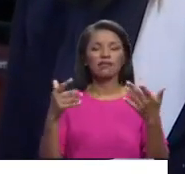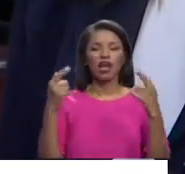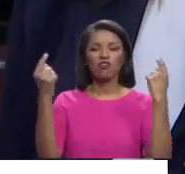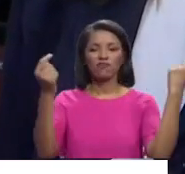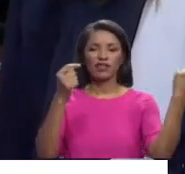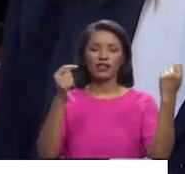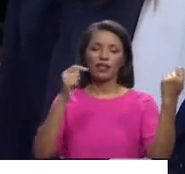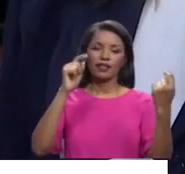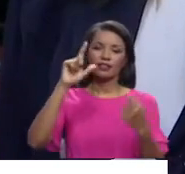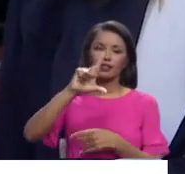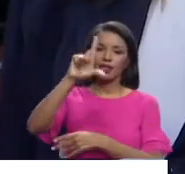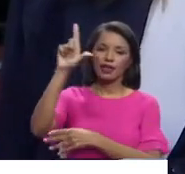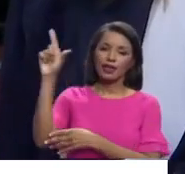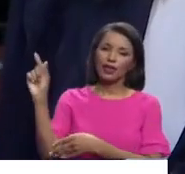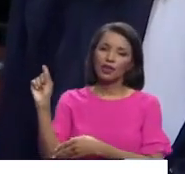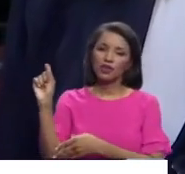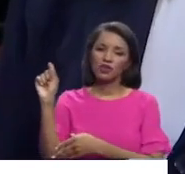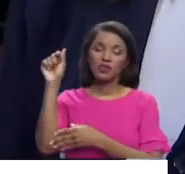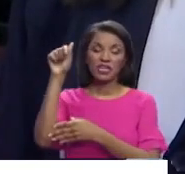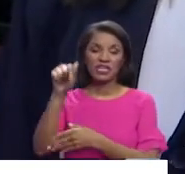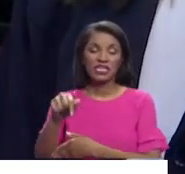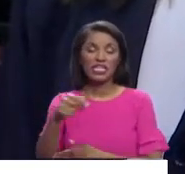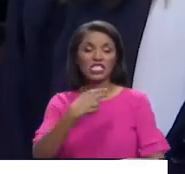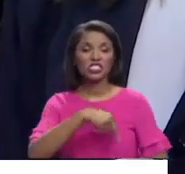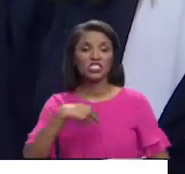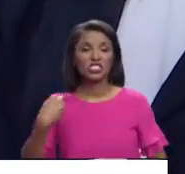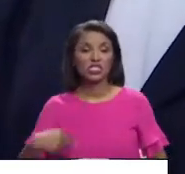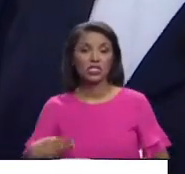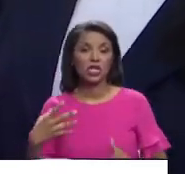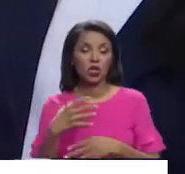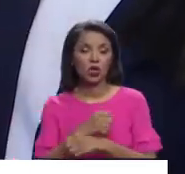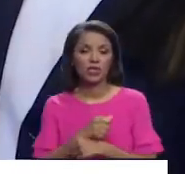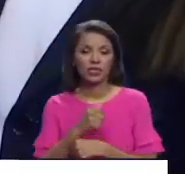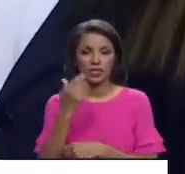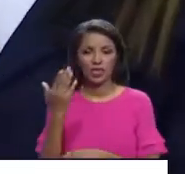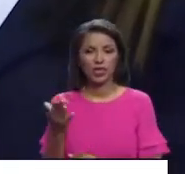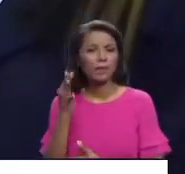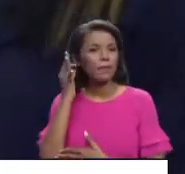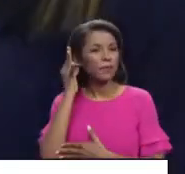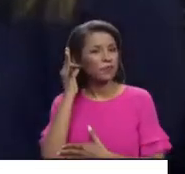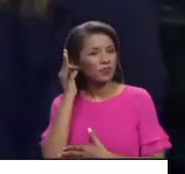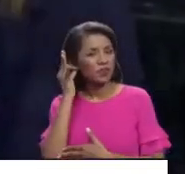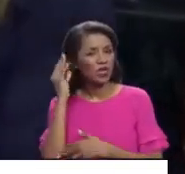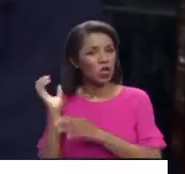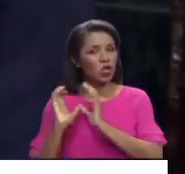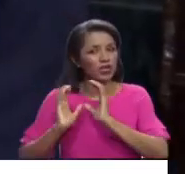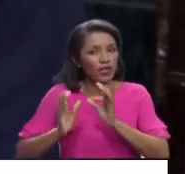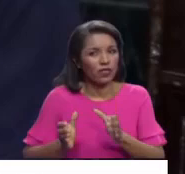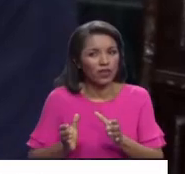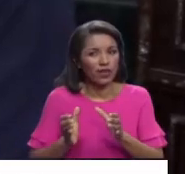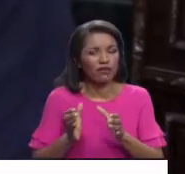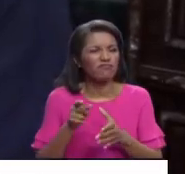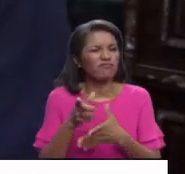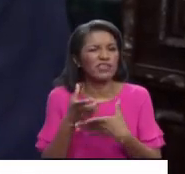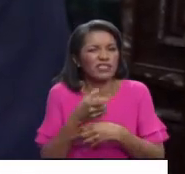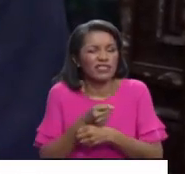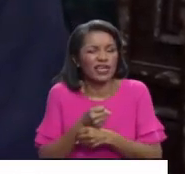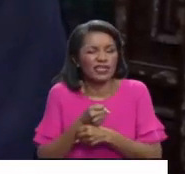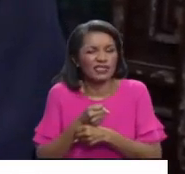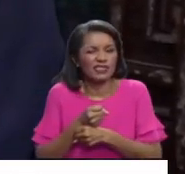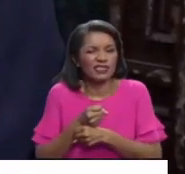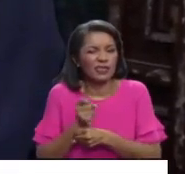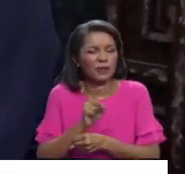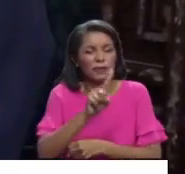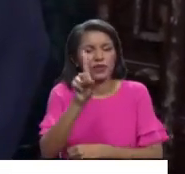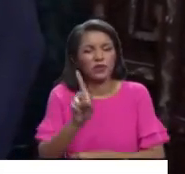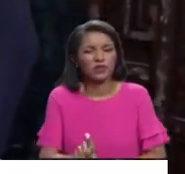actividad organizada por nuestra comunidad china en nuestro país, y nos encontramos con la coordinadora del evento. Exactamente, ¿en qué consiste el Festival de la